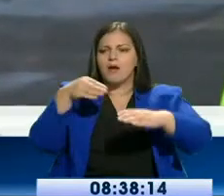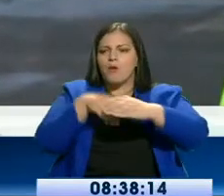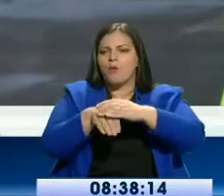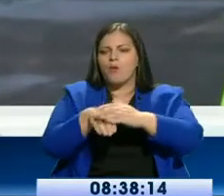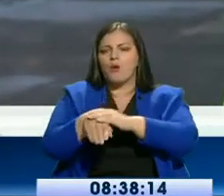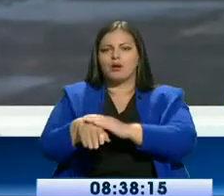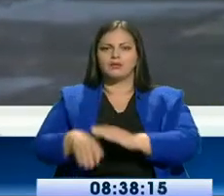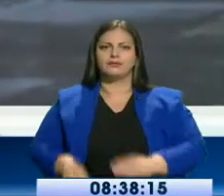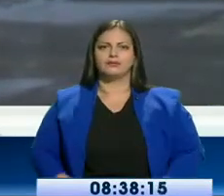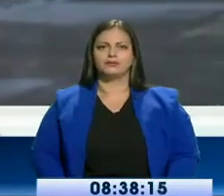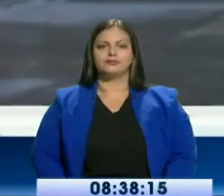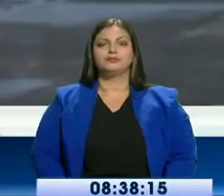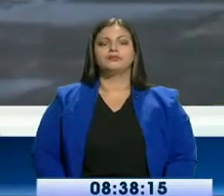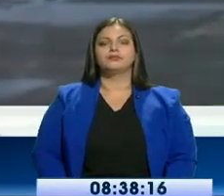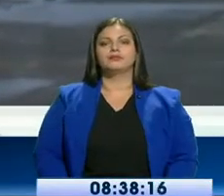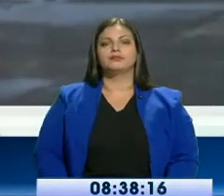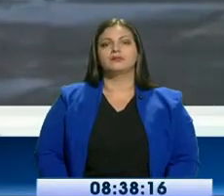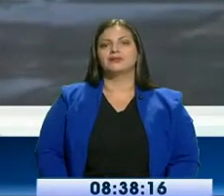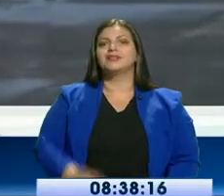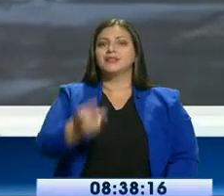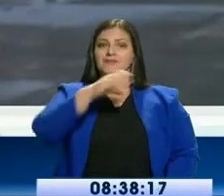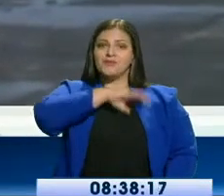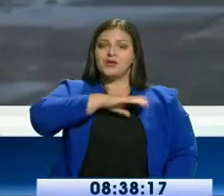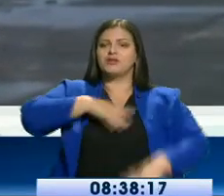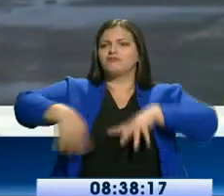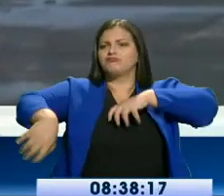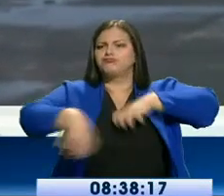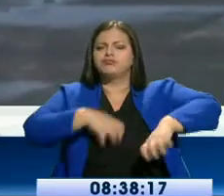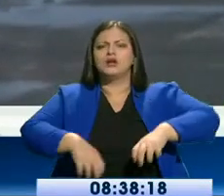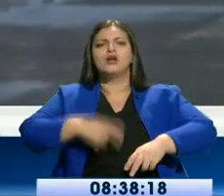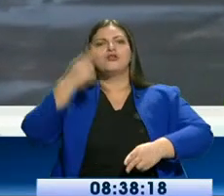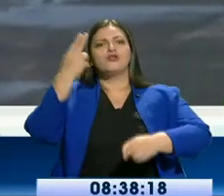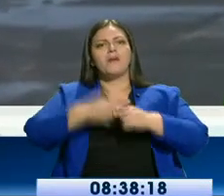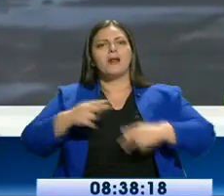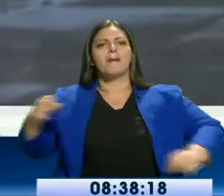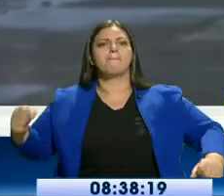176, la que tiene como objetivo dar una respuesta inmediata a denuncias ciudadanas.